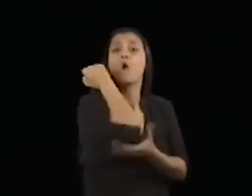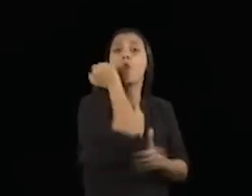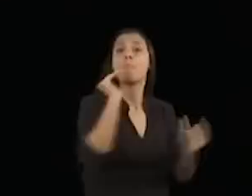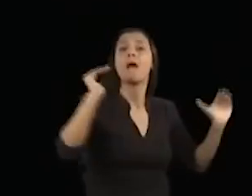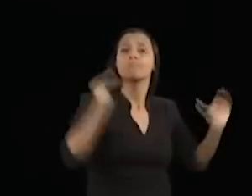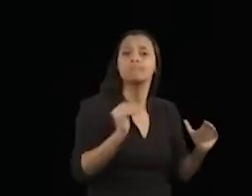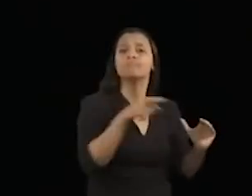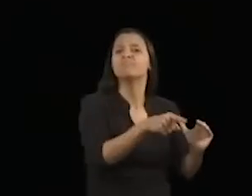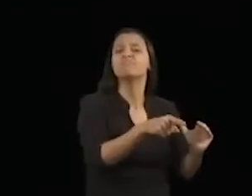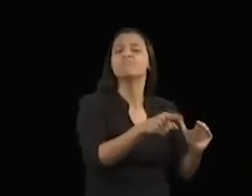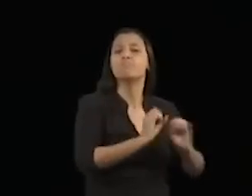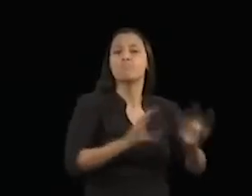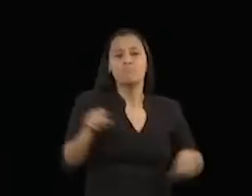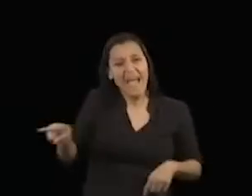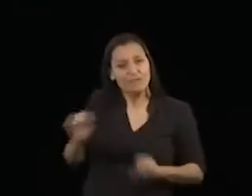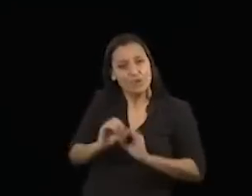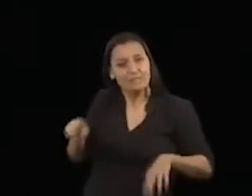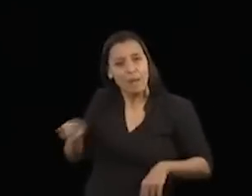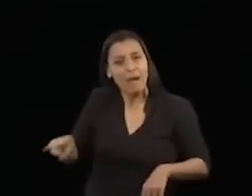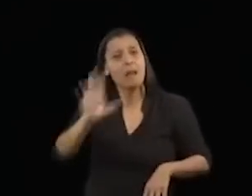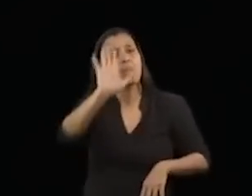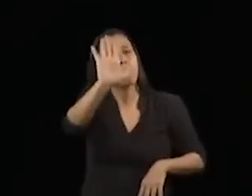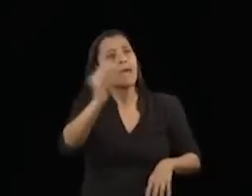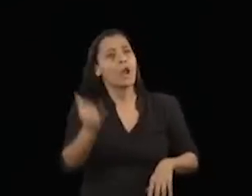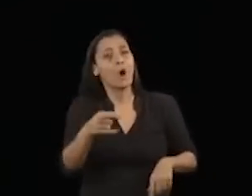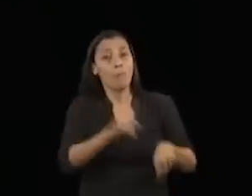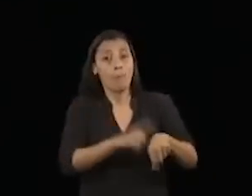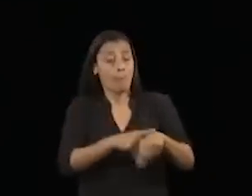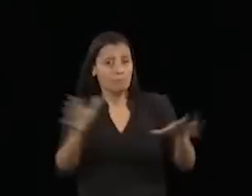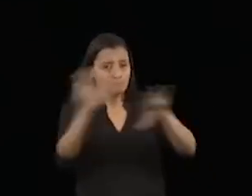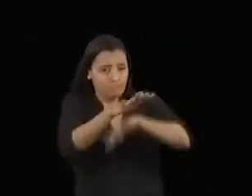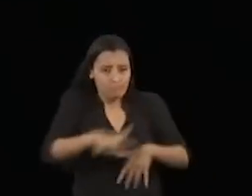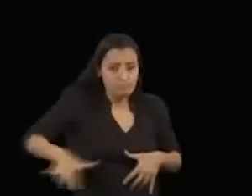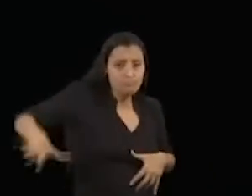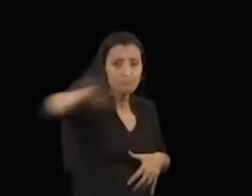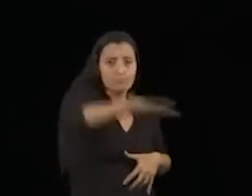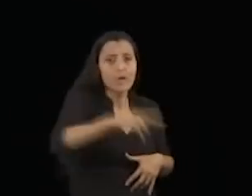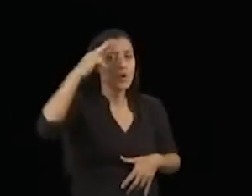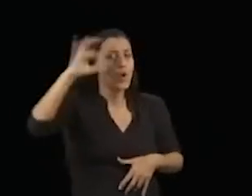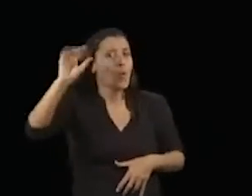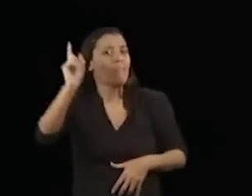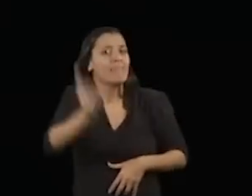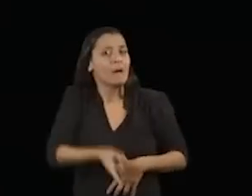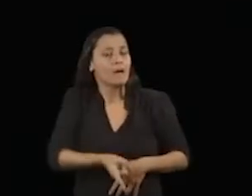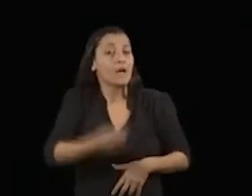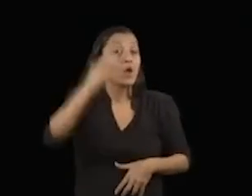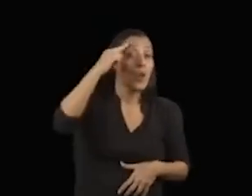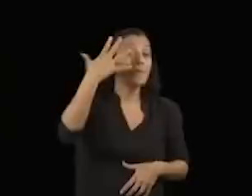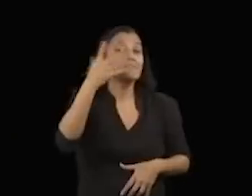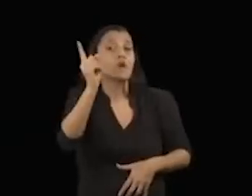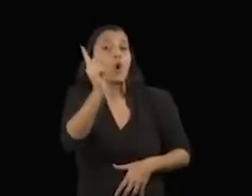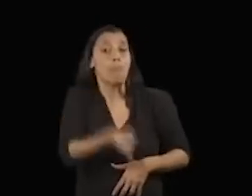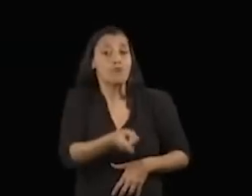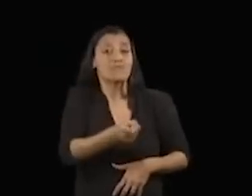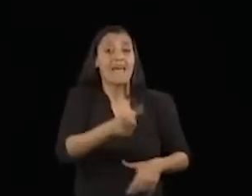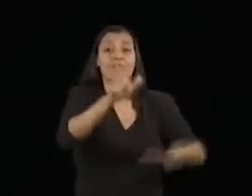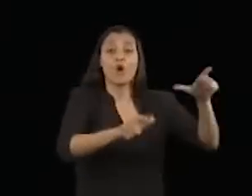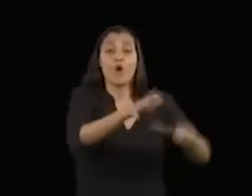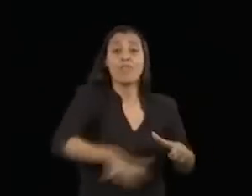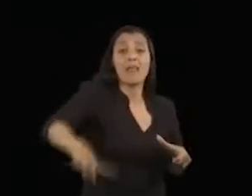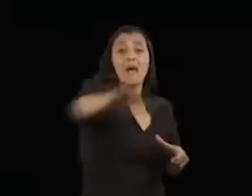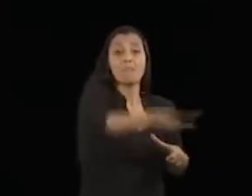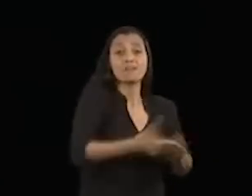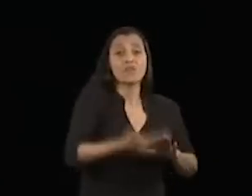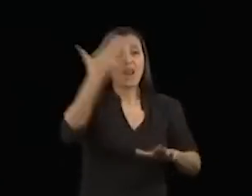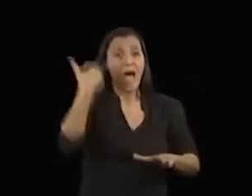malo y en el medio la población extrema de 90%, de 95% de la población vivía menos